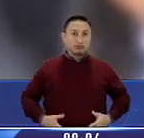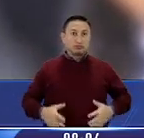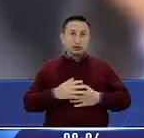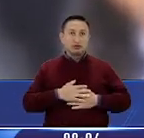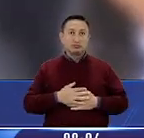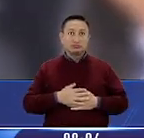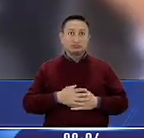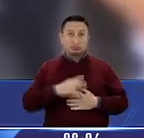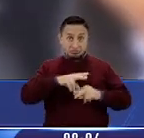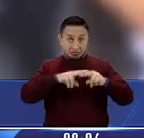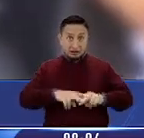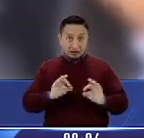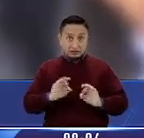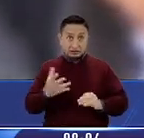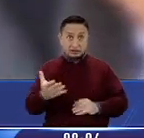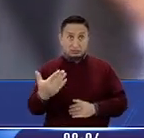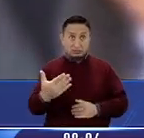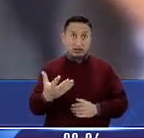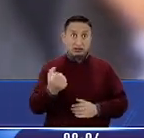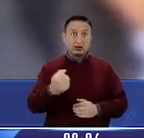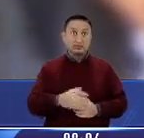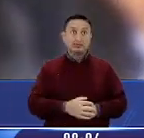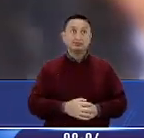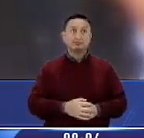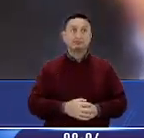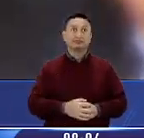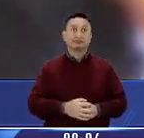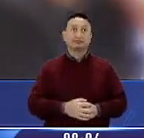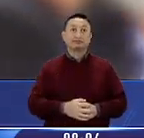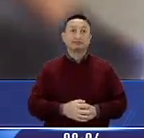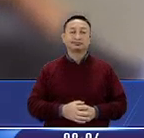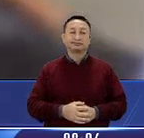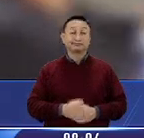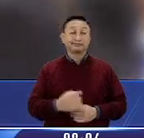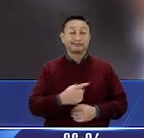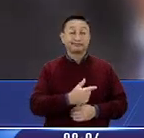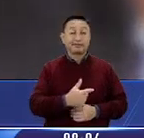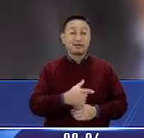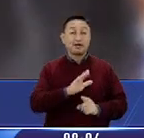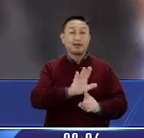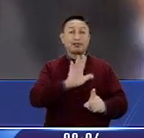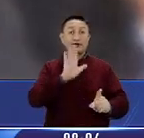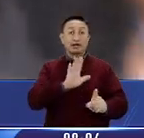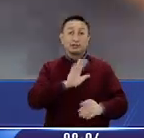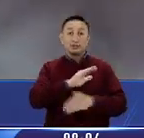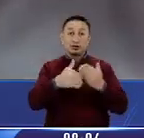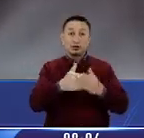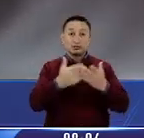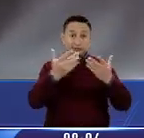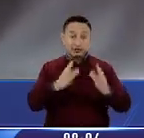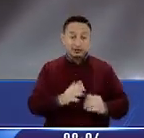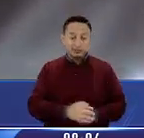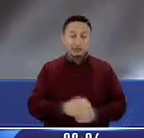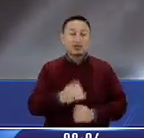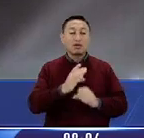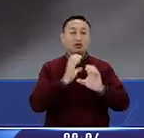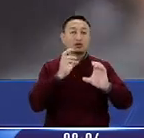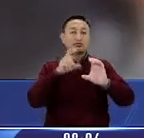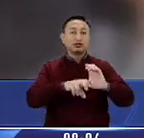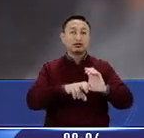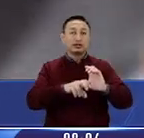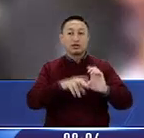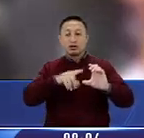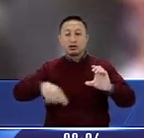para verificar que les haya dado todos los objetos de valor. Las amenazas persisten hasta que todo termina. La unidad para y ellos